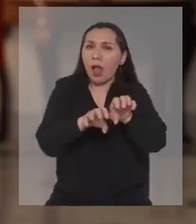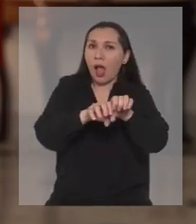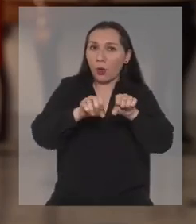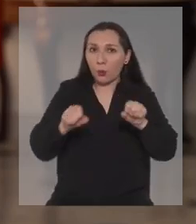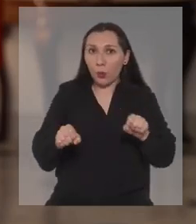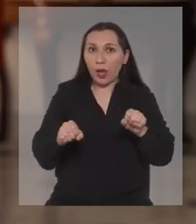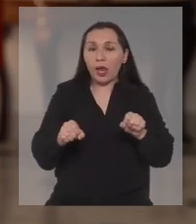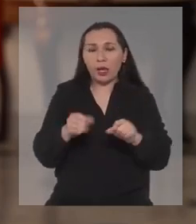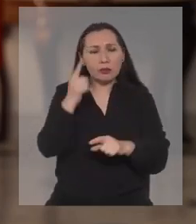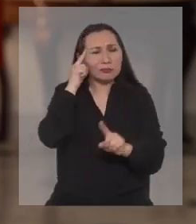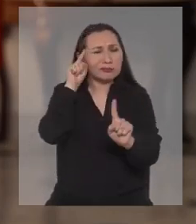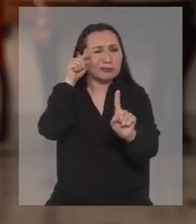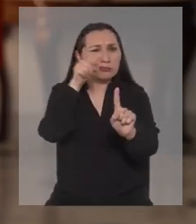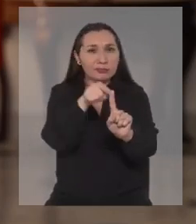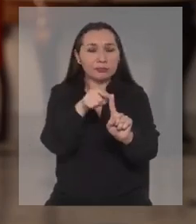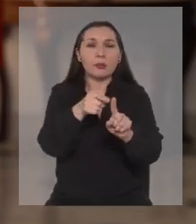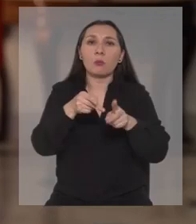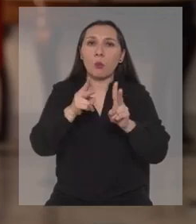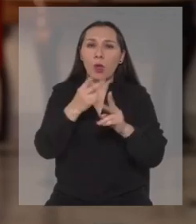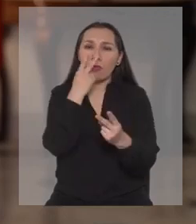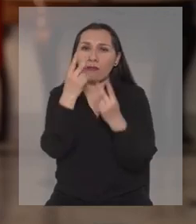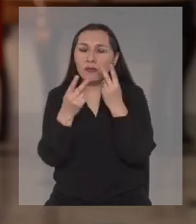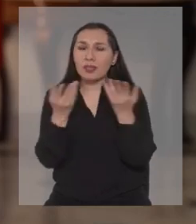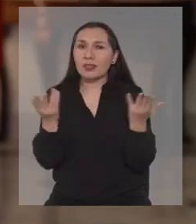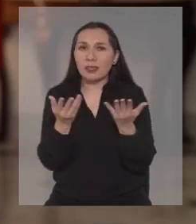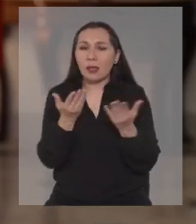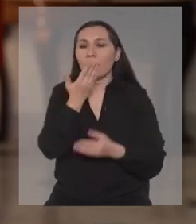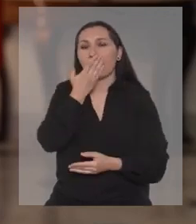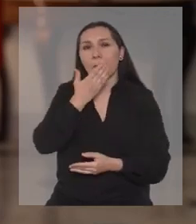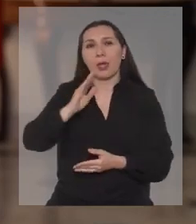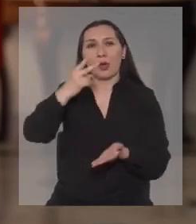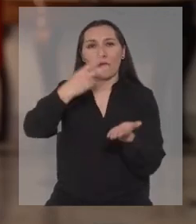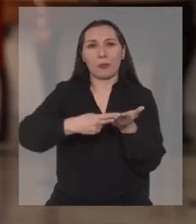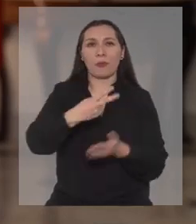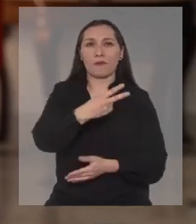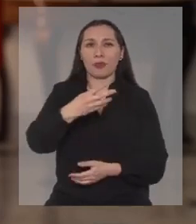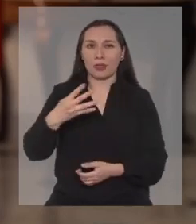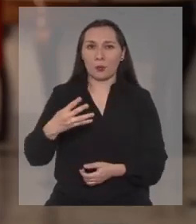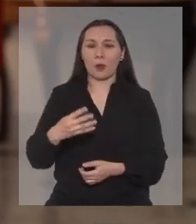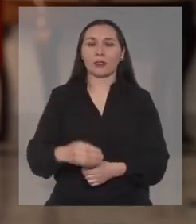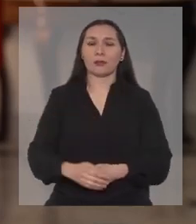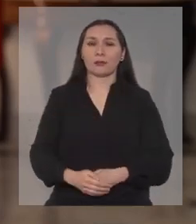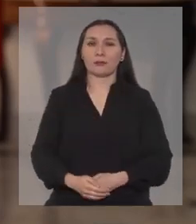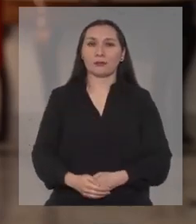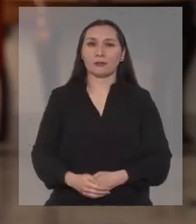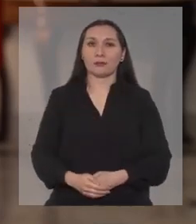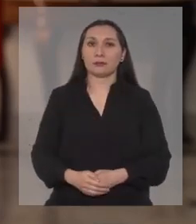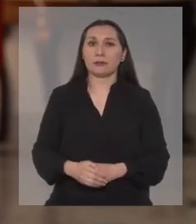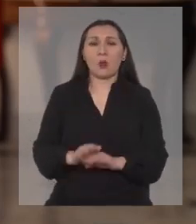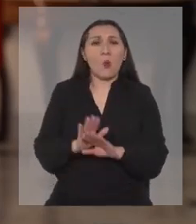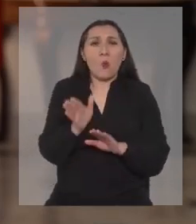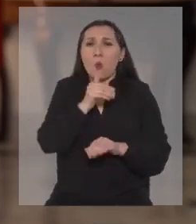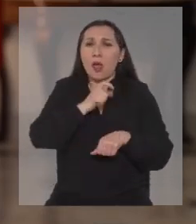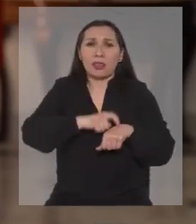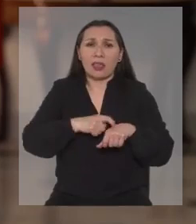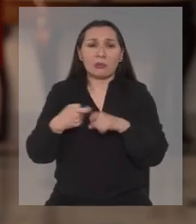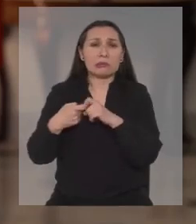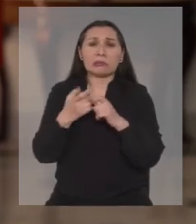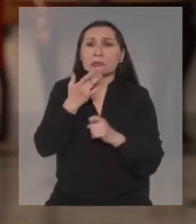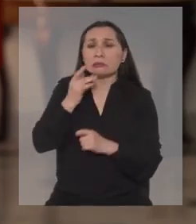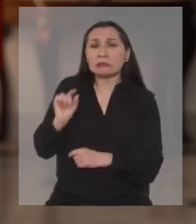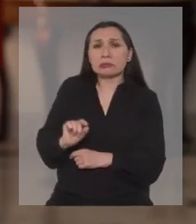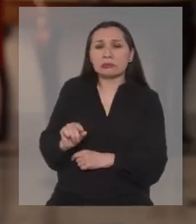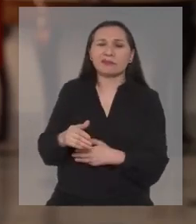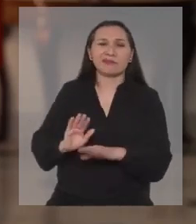acuerdos que están en el Horizonte nos permiten visualizar un mejor 2024 y es que ya no hay espacio para